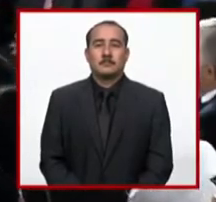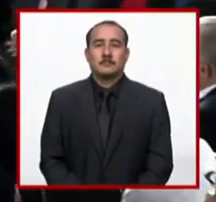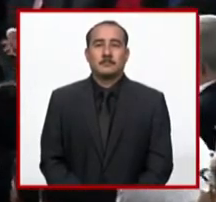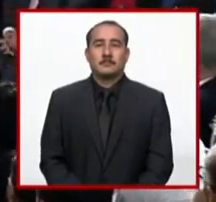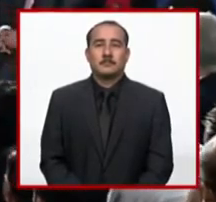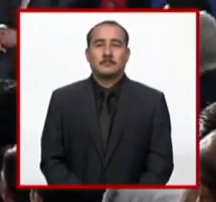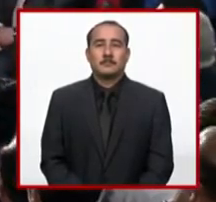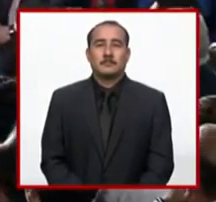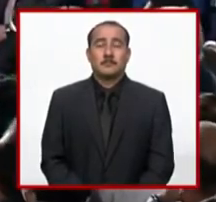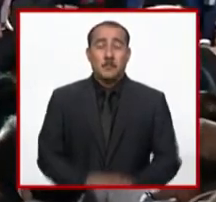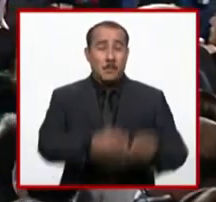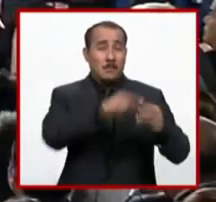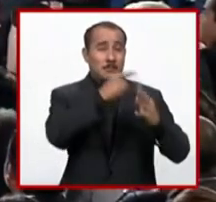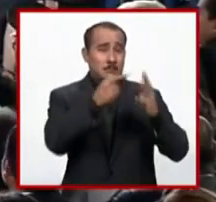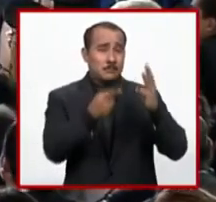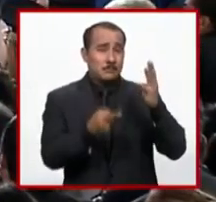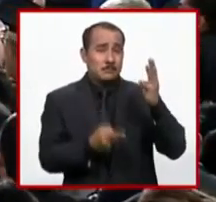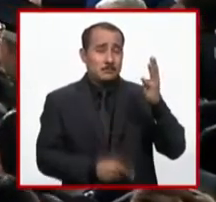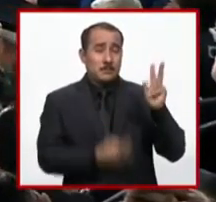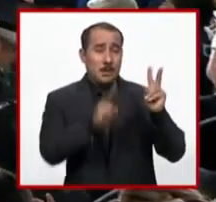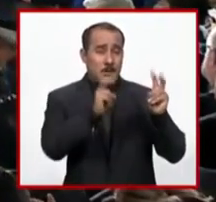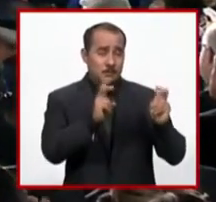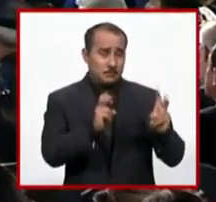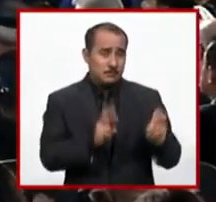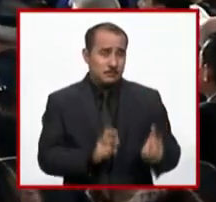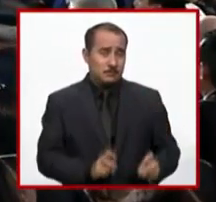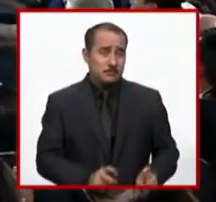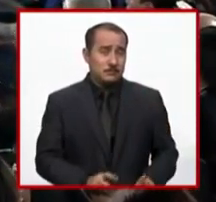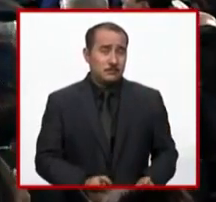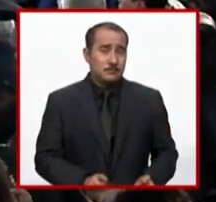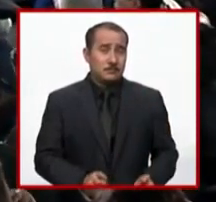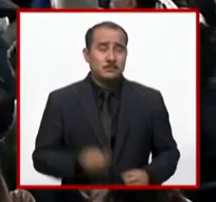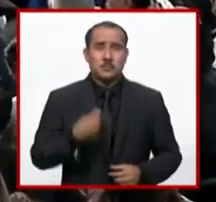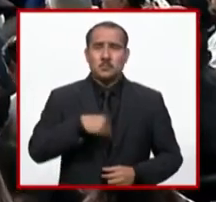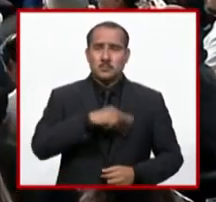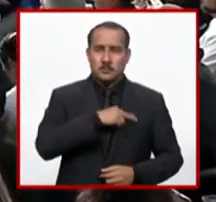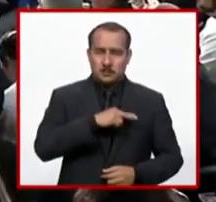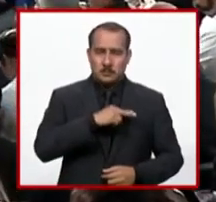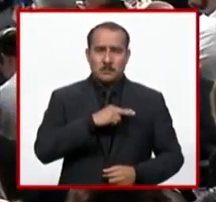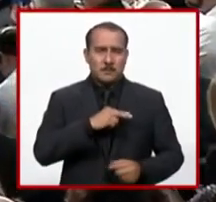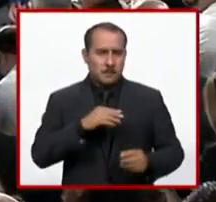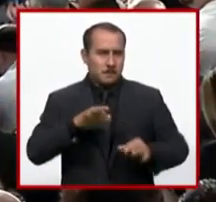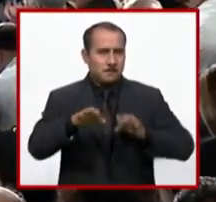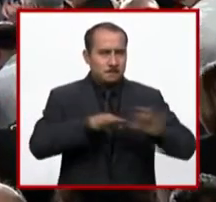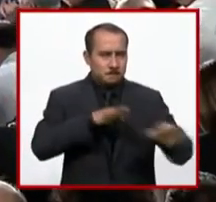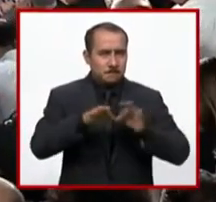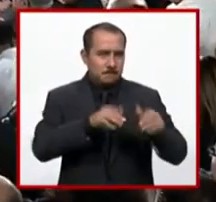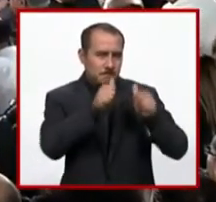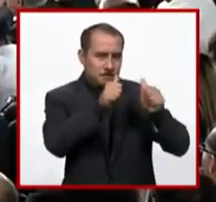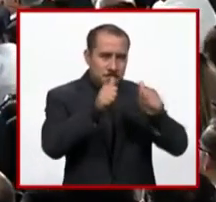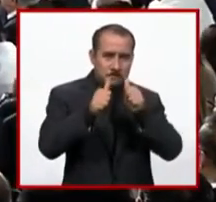en cada uno de los rubros que nos ocupa, hemos ido caminando de manera oportuna.